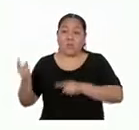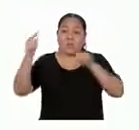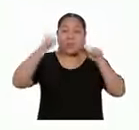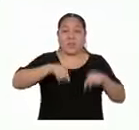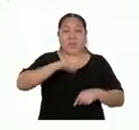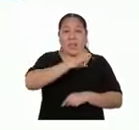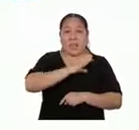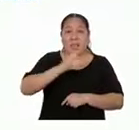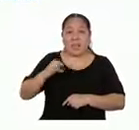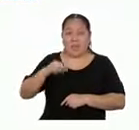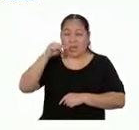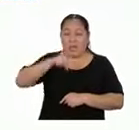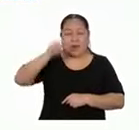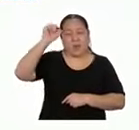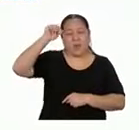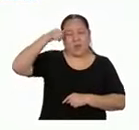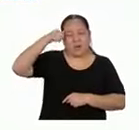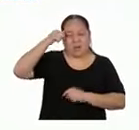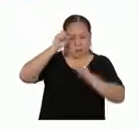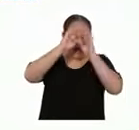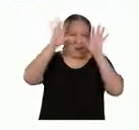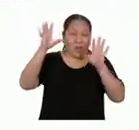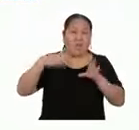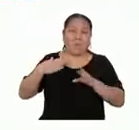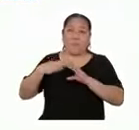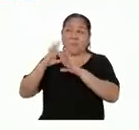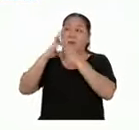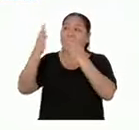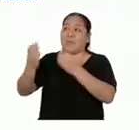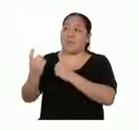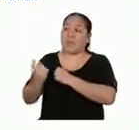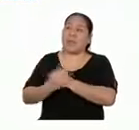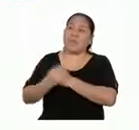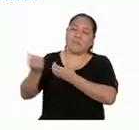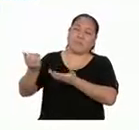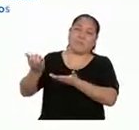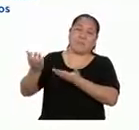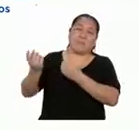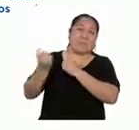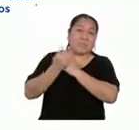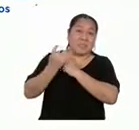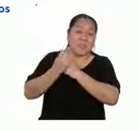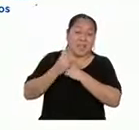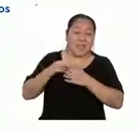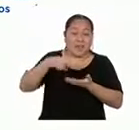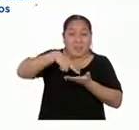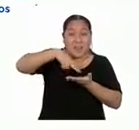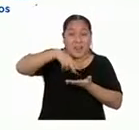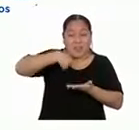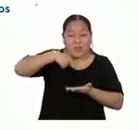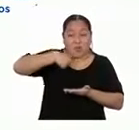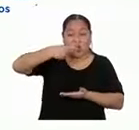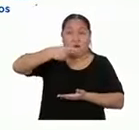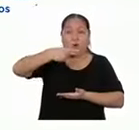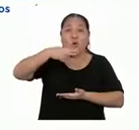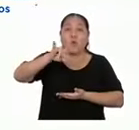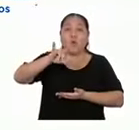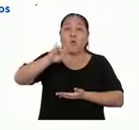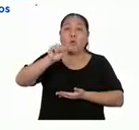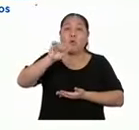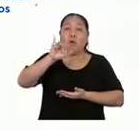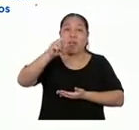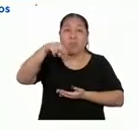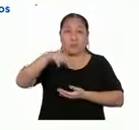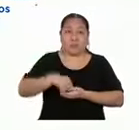popular. Allí recuerdo con mucha claridad que mis familiares me hacían bailar huaynito y se divertían con mis ocurrencias. A la vuelta de los